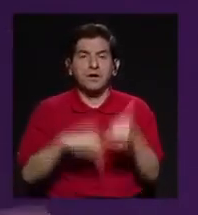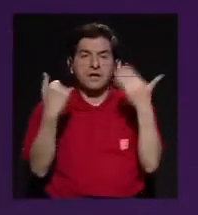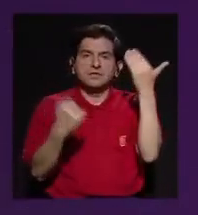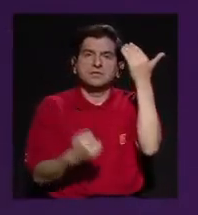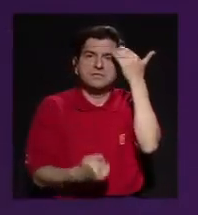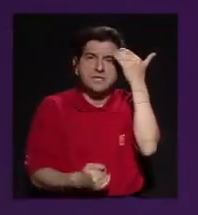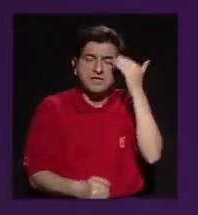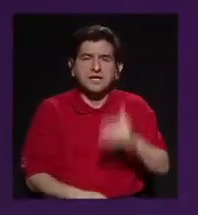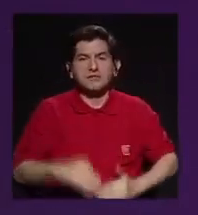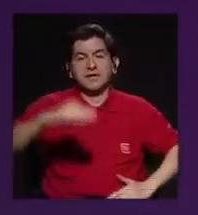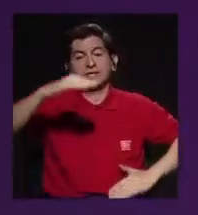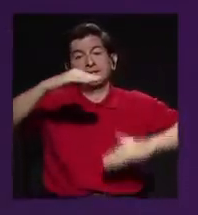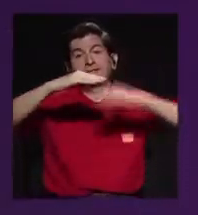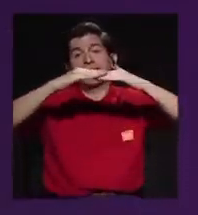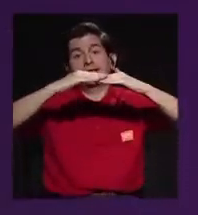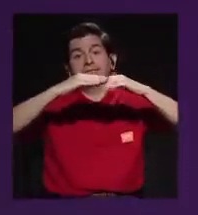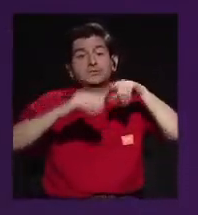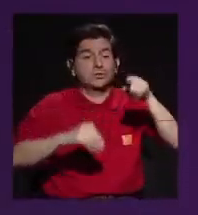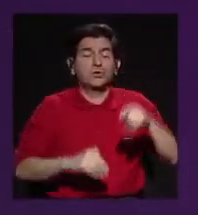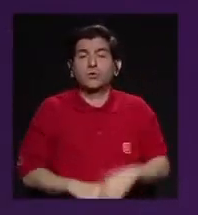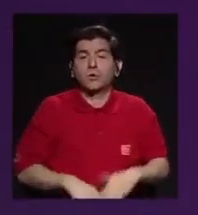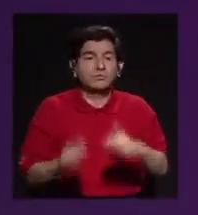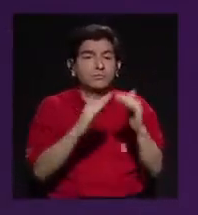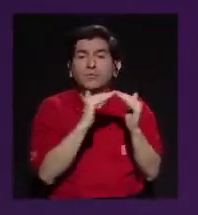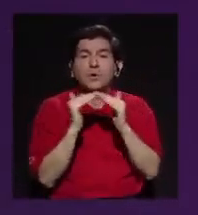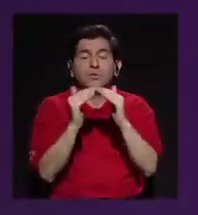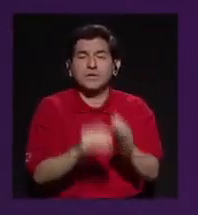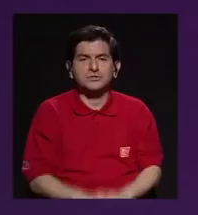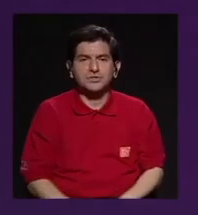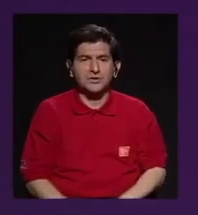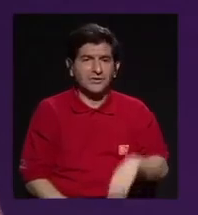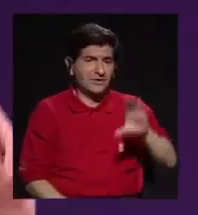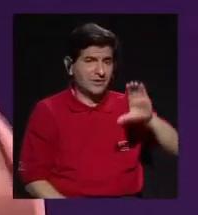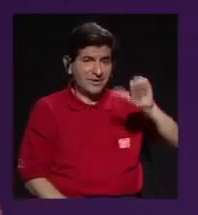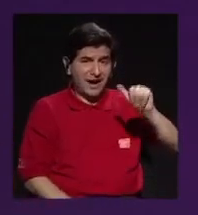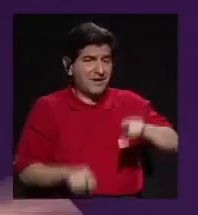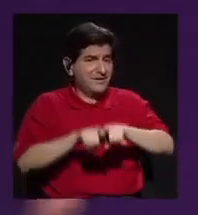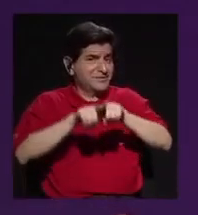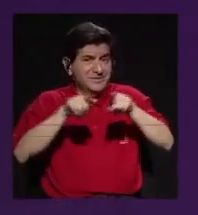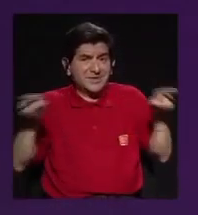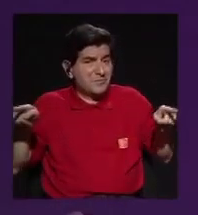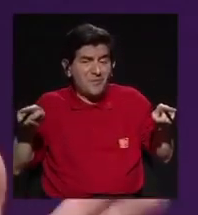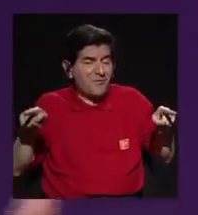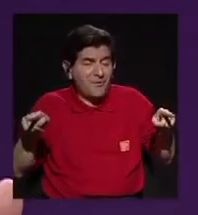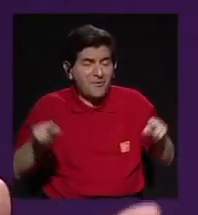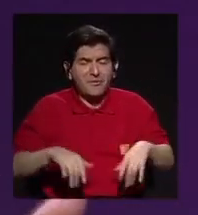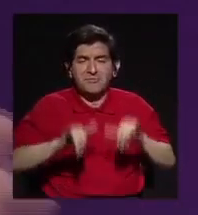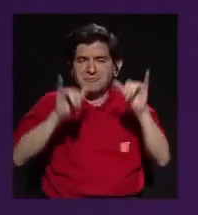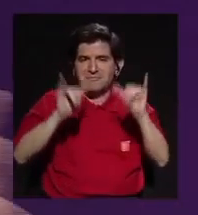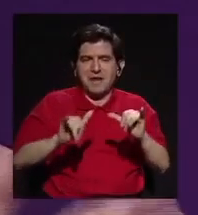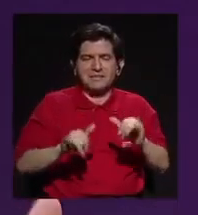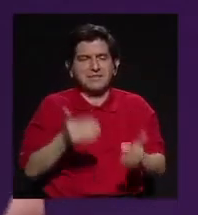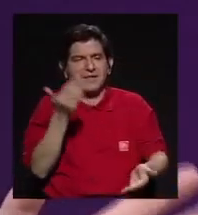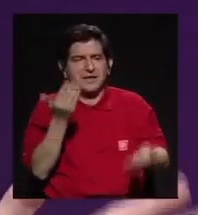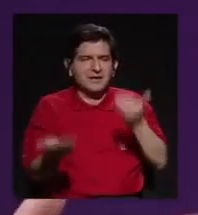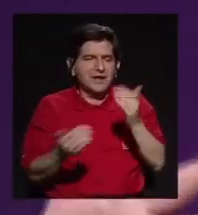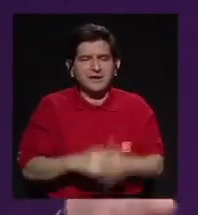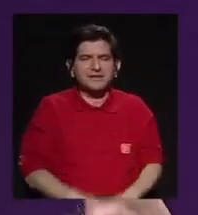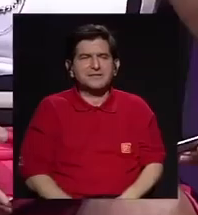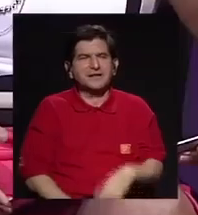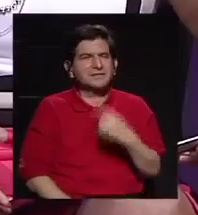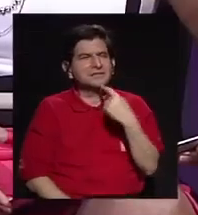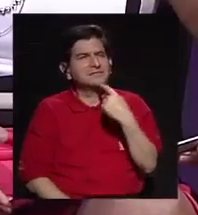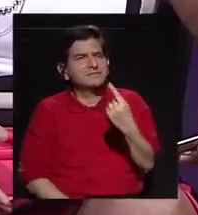sabe cuál es su techo con ese discurso, con esa población, y ni Carlos Alvarado, ¿verdad?, se va a poder mantener en algunas de las premisas. Es